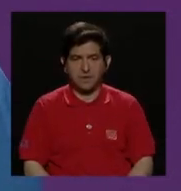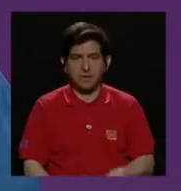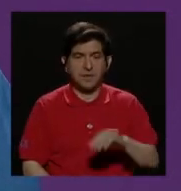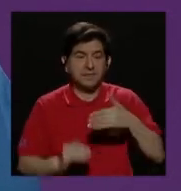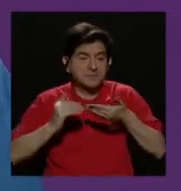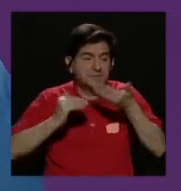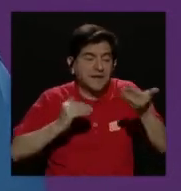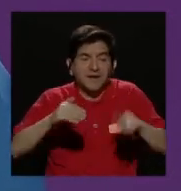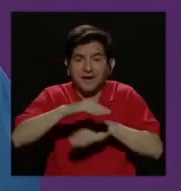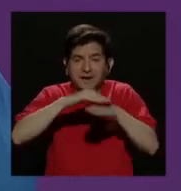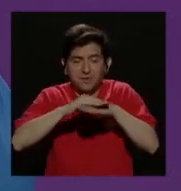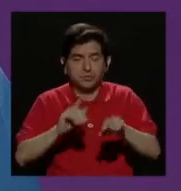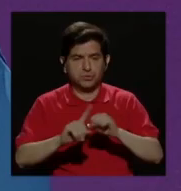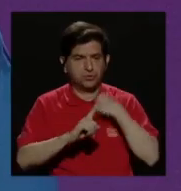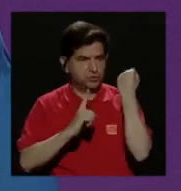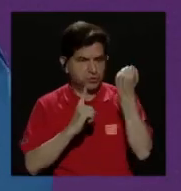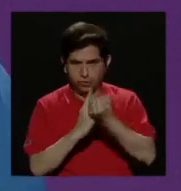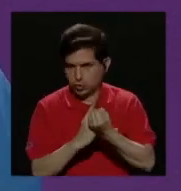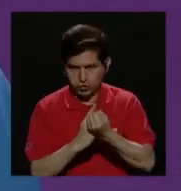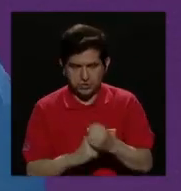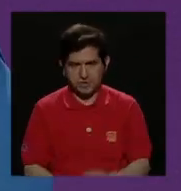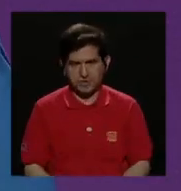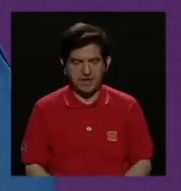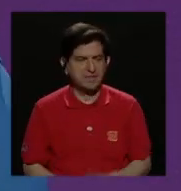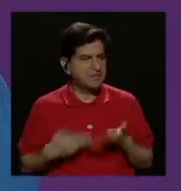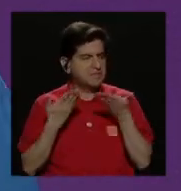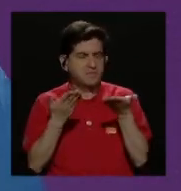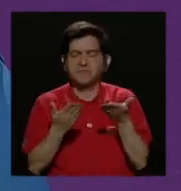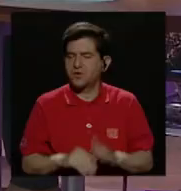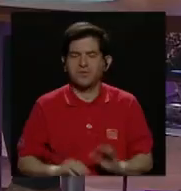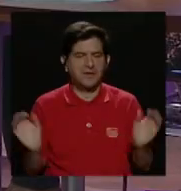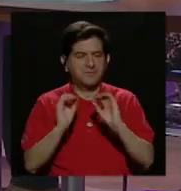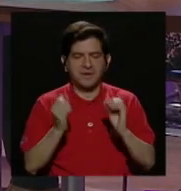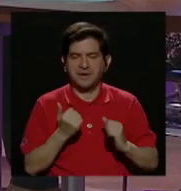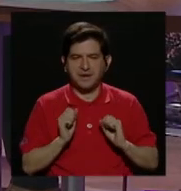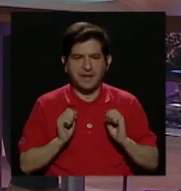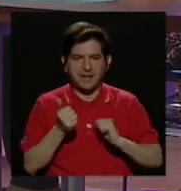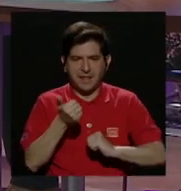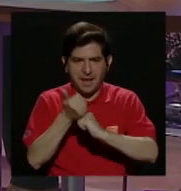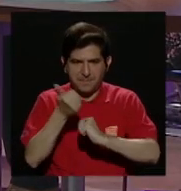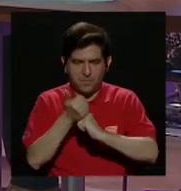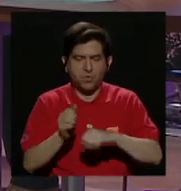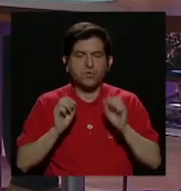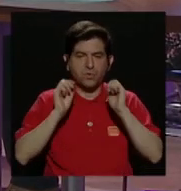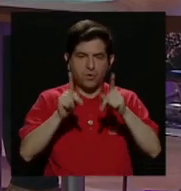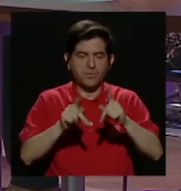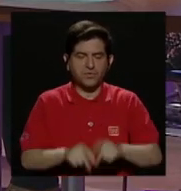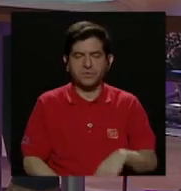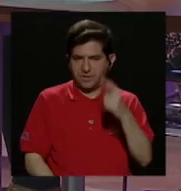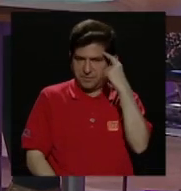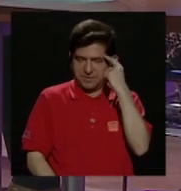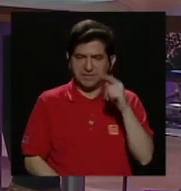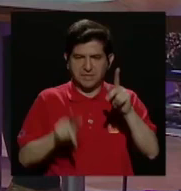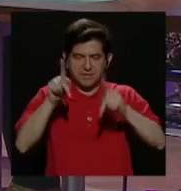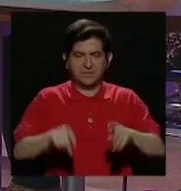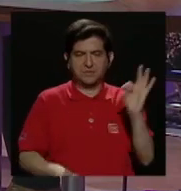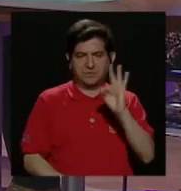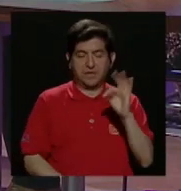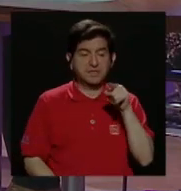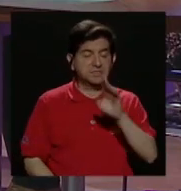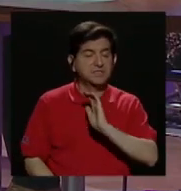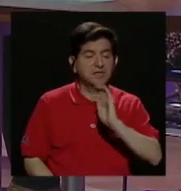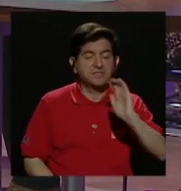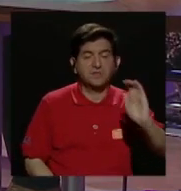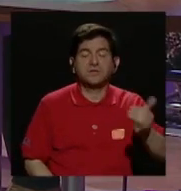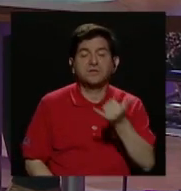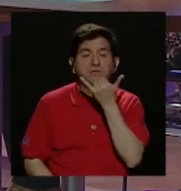cuestiones básicas. La sociedad no brinda herramientas y no está preparada para las personas trans, y lo único que reciben estos niños y niñas